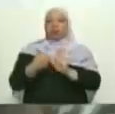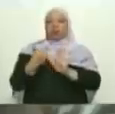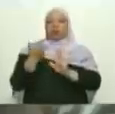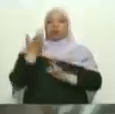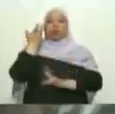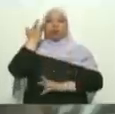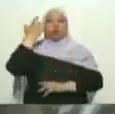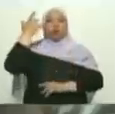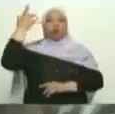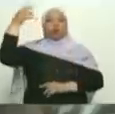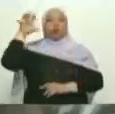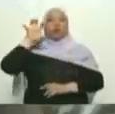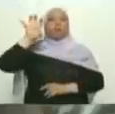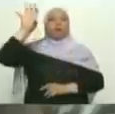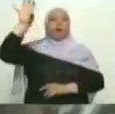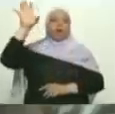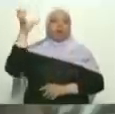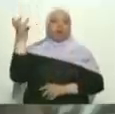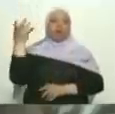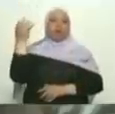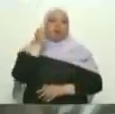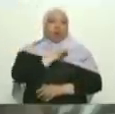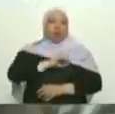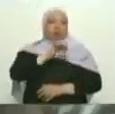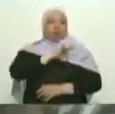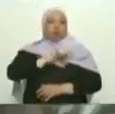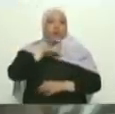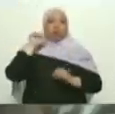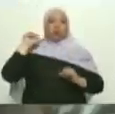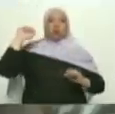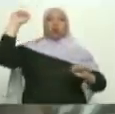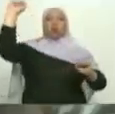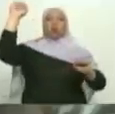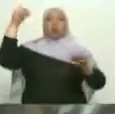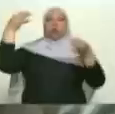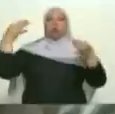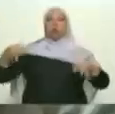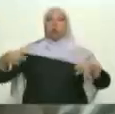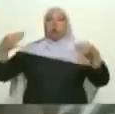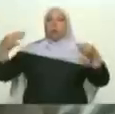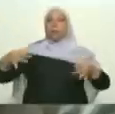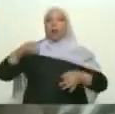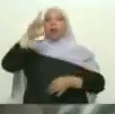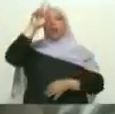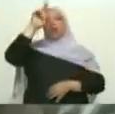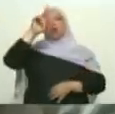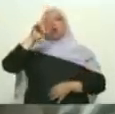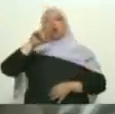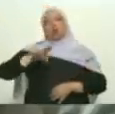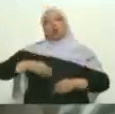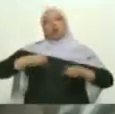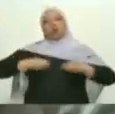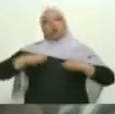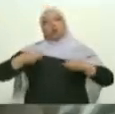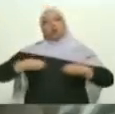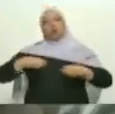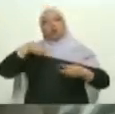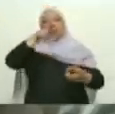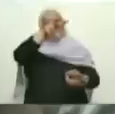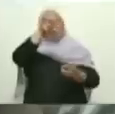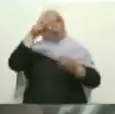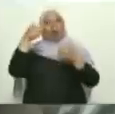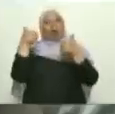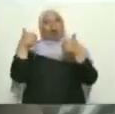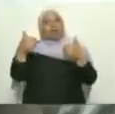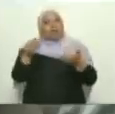patria, toda noción de vida cotidiana normal, de tener salarios dignos, de